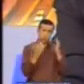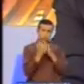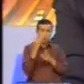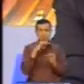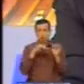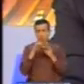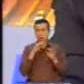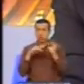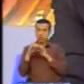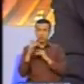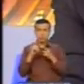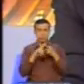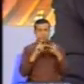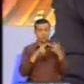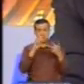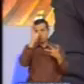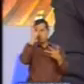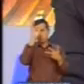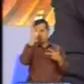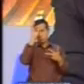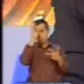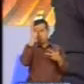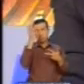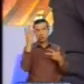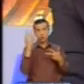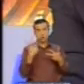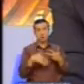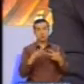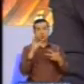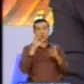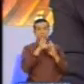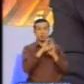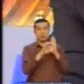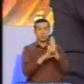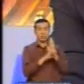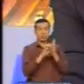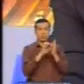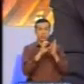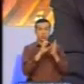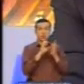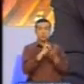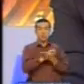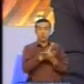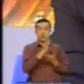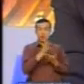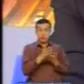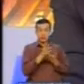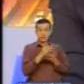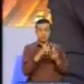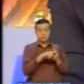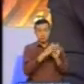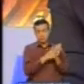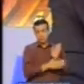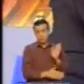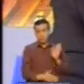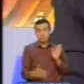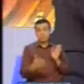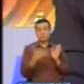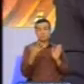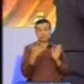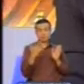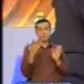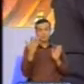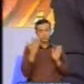tema, evidentemente, es el tema de la cultura, que a pesar que estaba en la Constitución de Montecristi, recién la estamos sacando cuando ya se